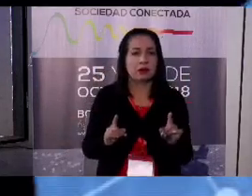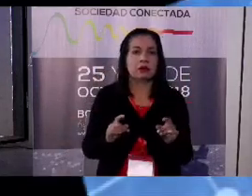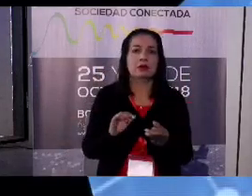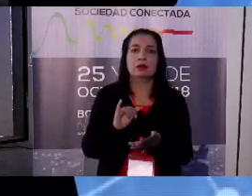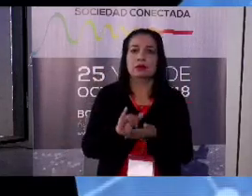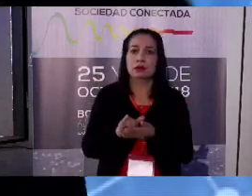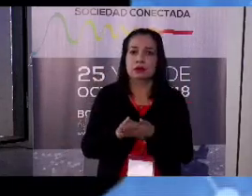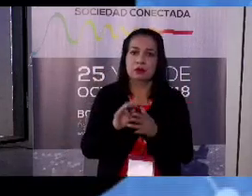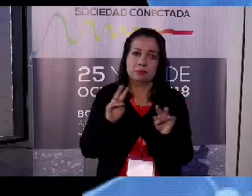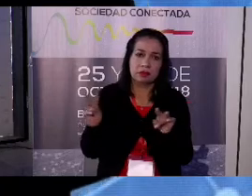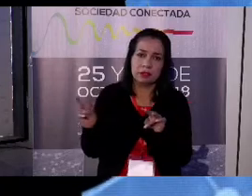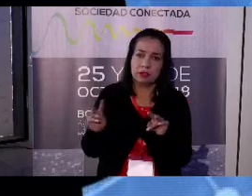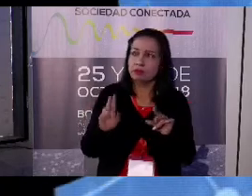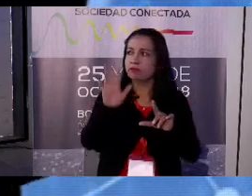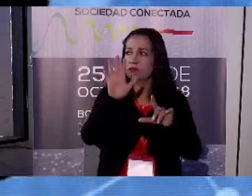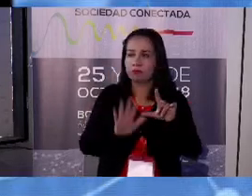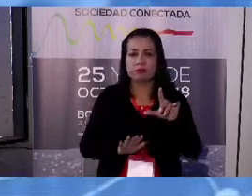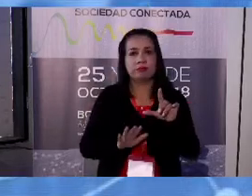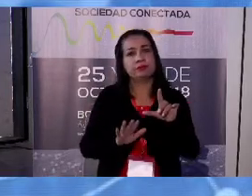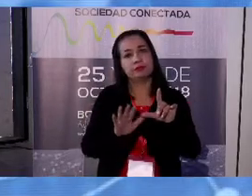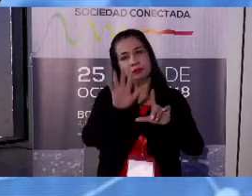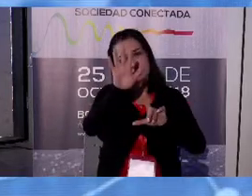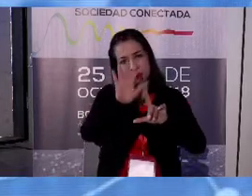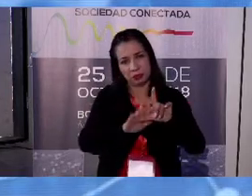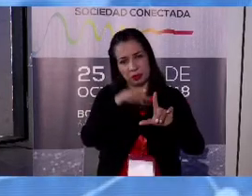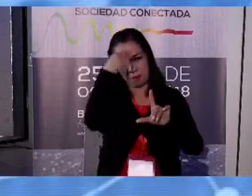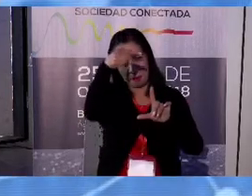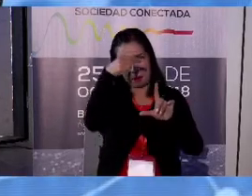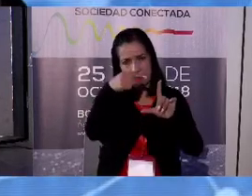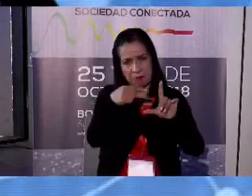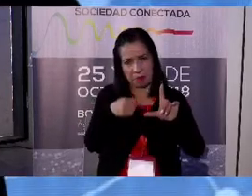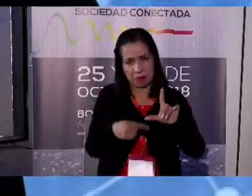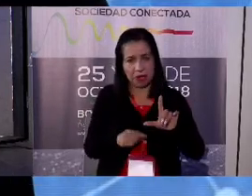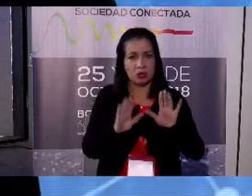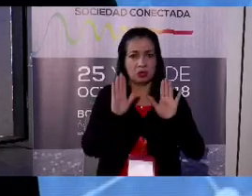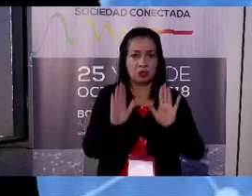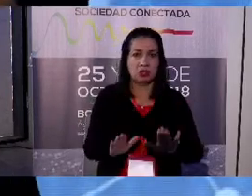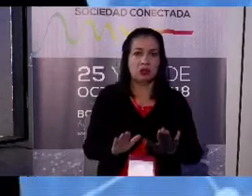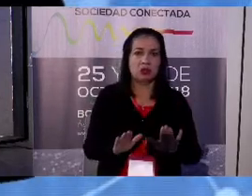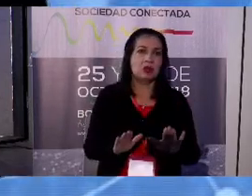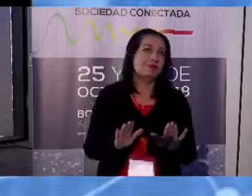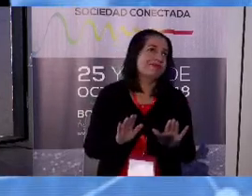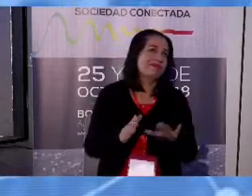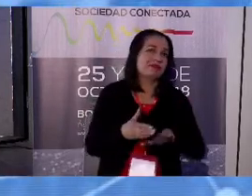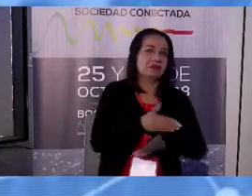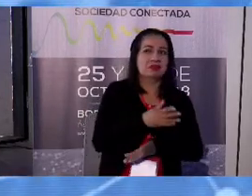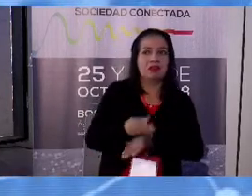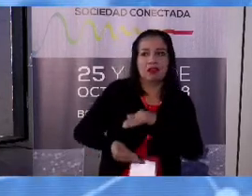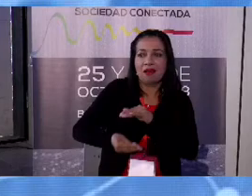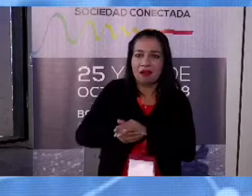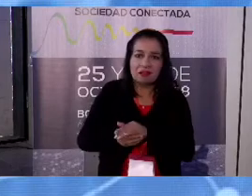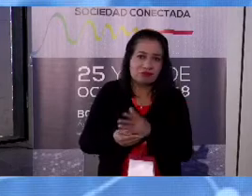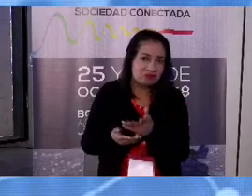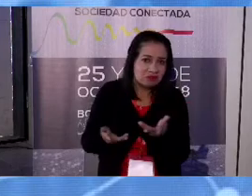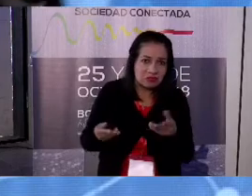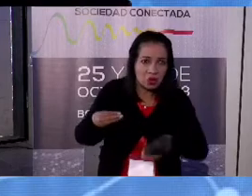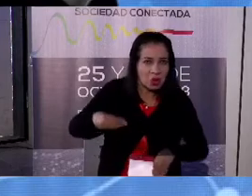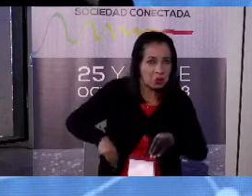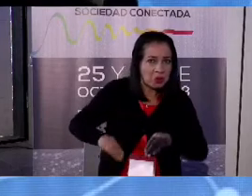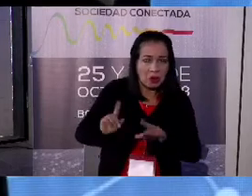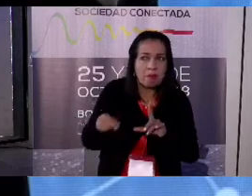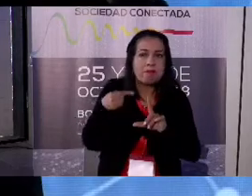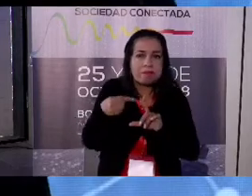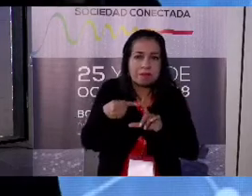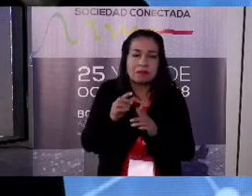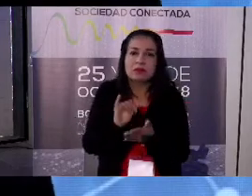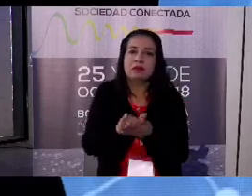meto un montón de de datos entre ellos parte del índice de corrupción y esos que están ahí eh